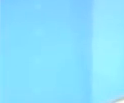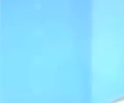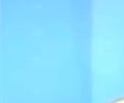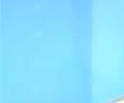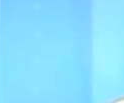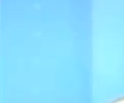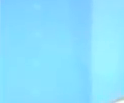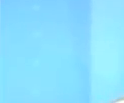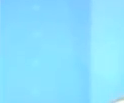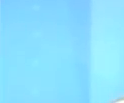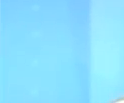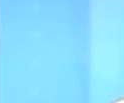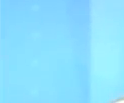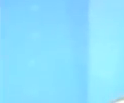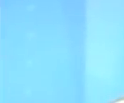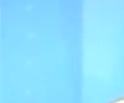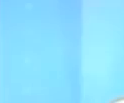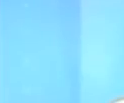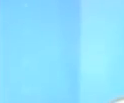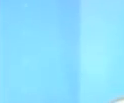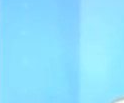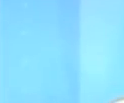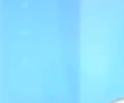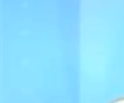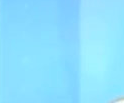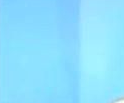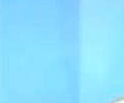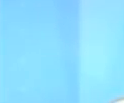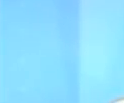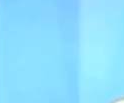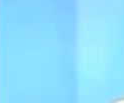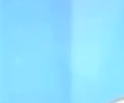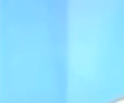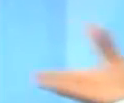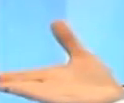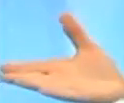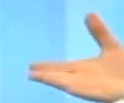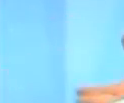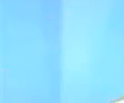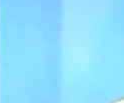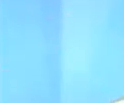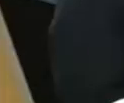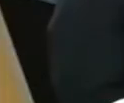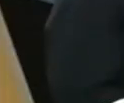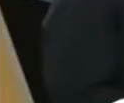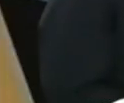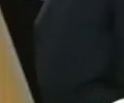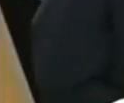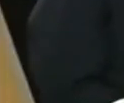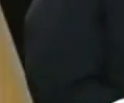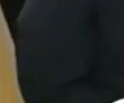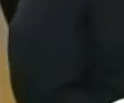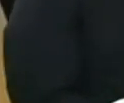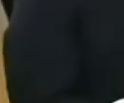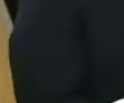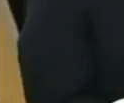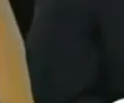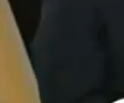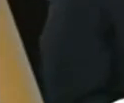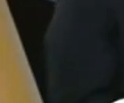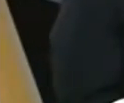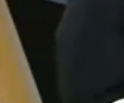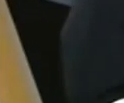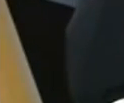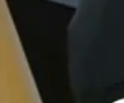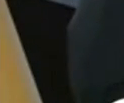al almacén, cuando vas al supermercado y te lo encontrás con aumentos. Pero obviamente eso tiene una explicación. Sí, sin duda, Dani. Habíamos hablado